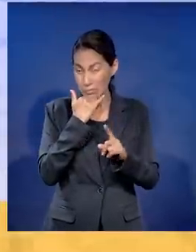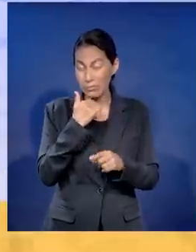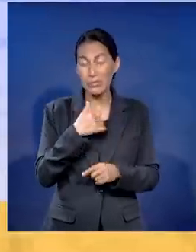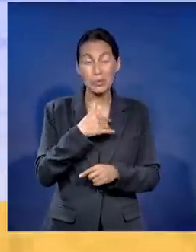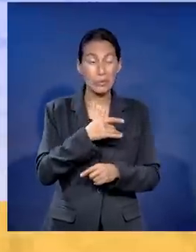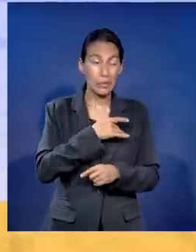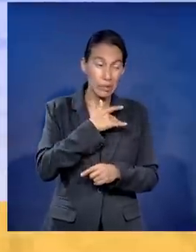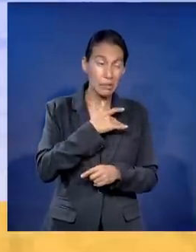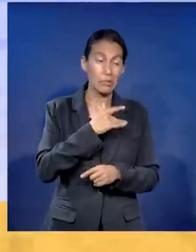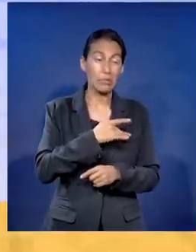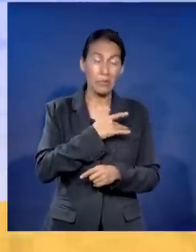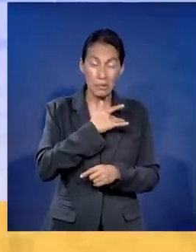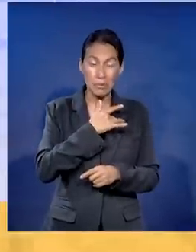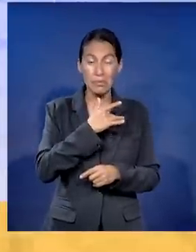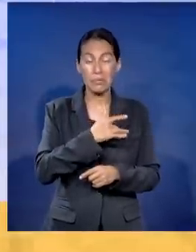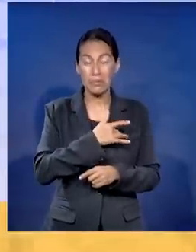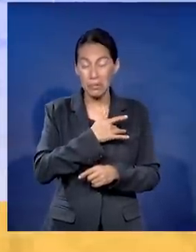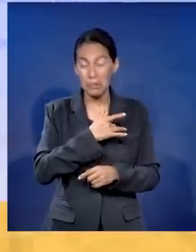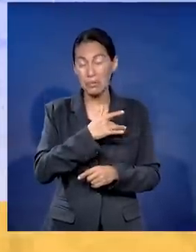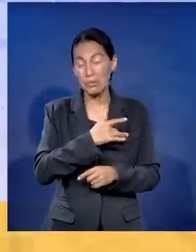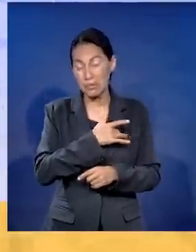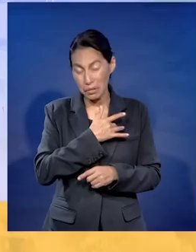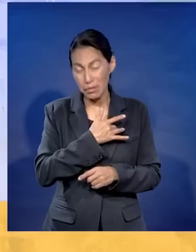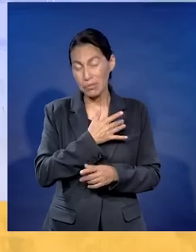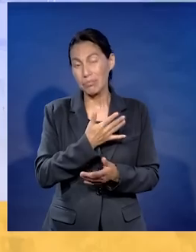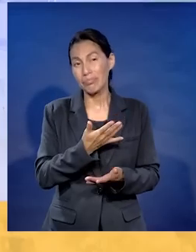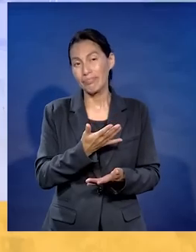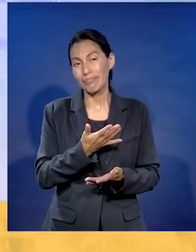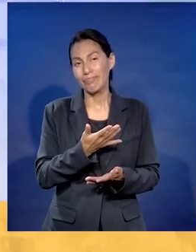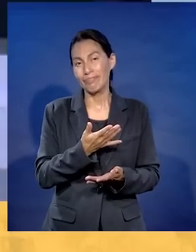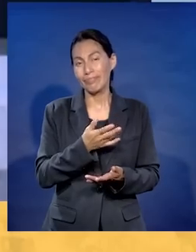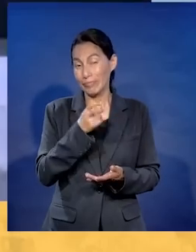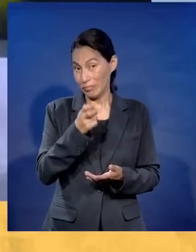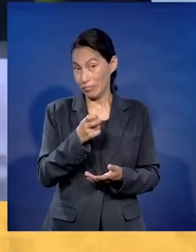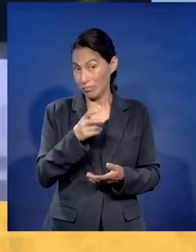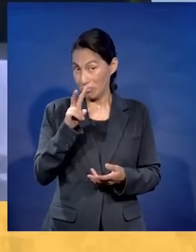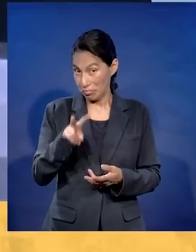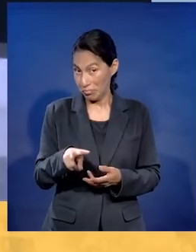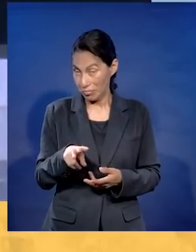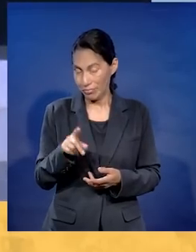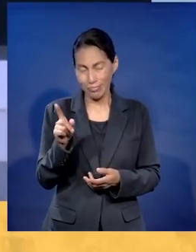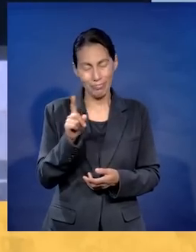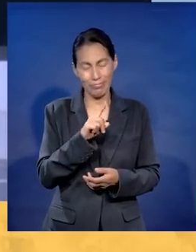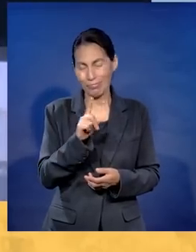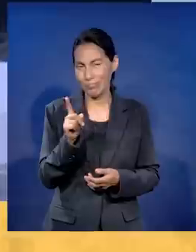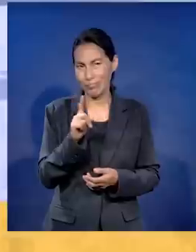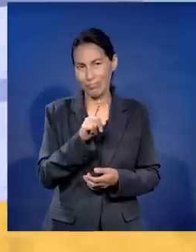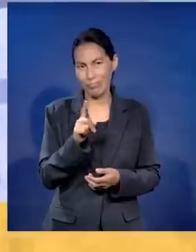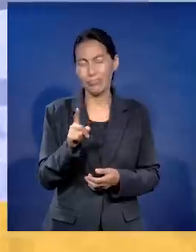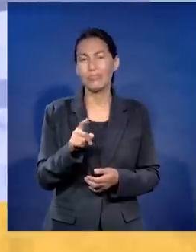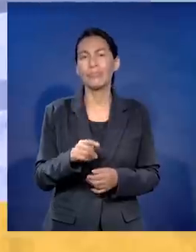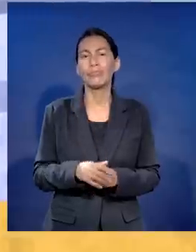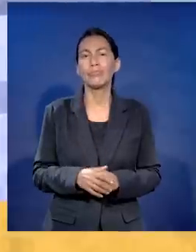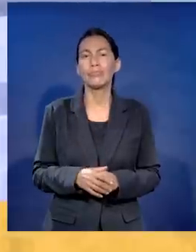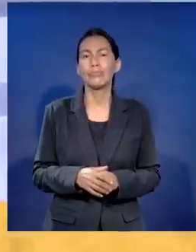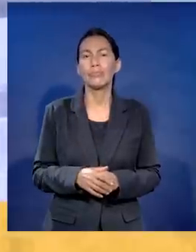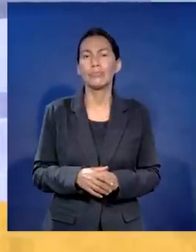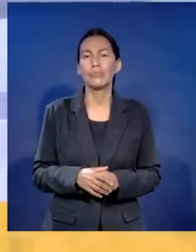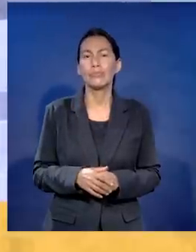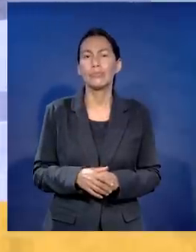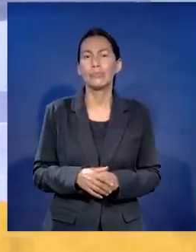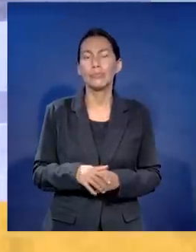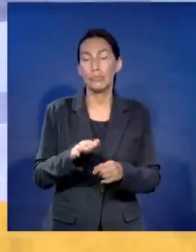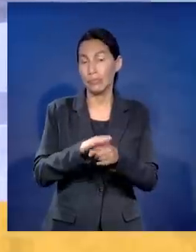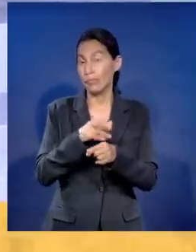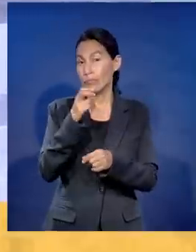perdonó Es que yo siento esto yo siento aquello siento que acá siento que allá pero no todos los sentimientos son